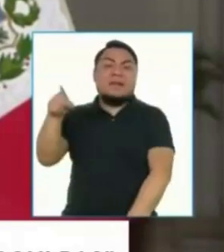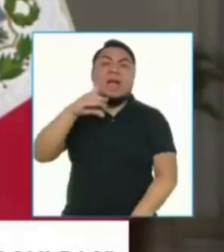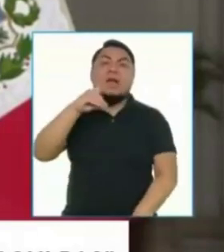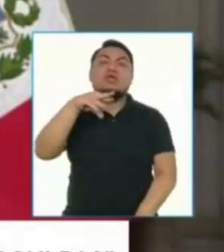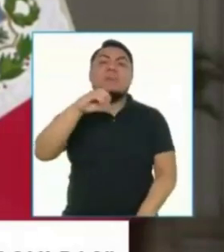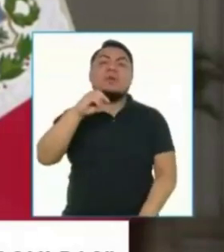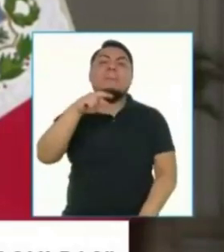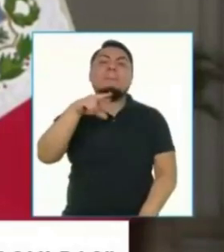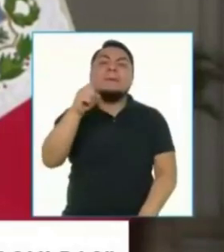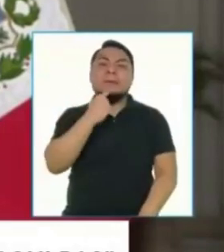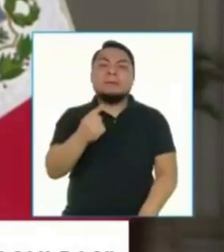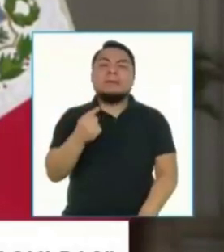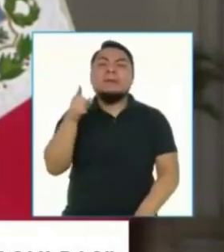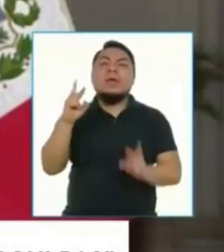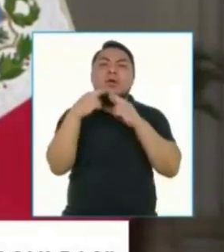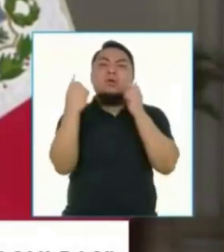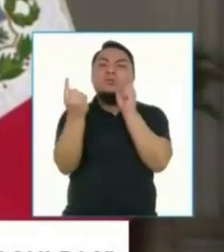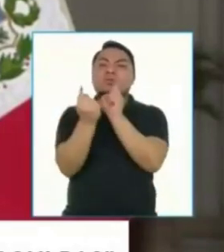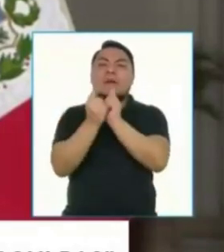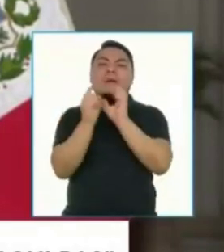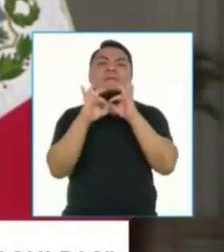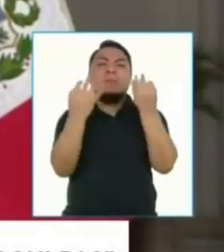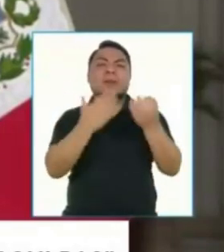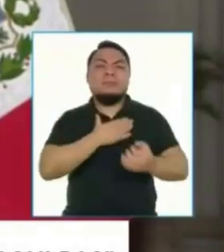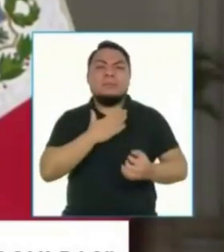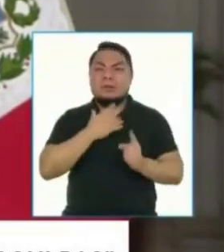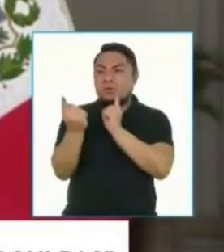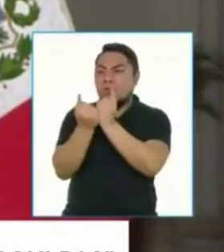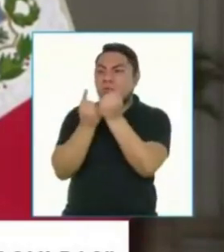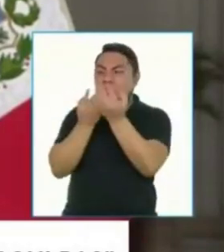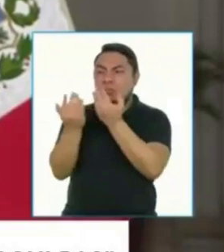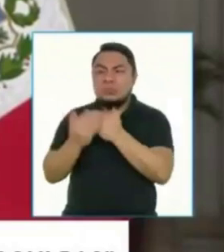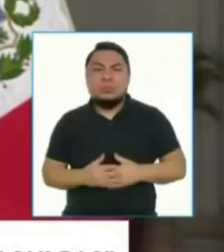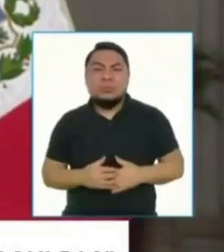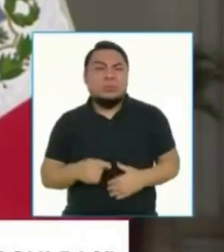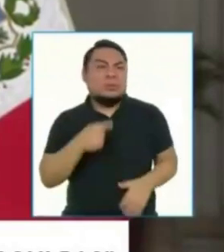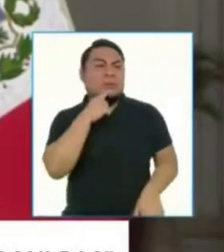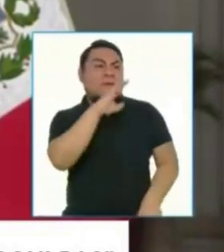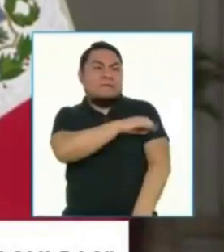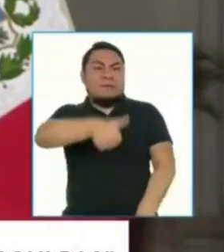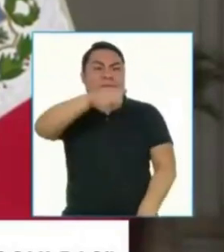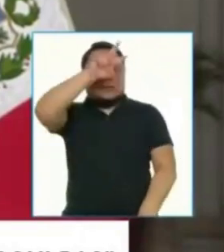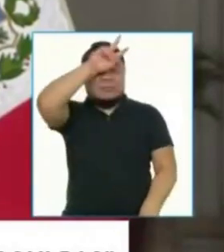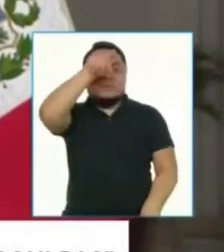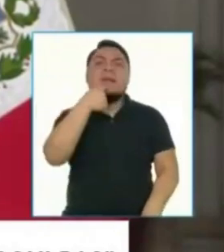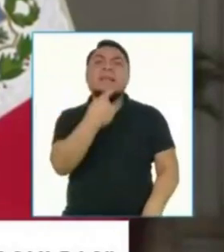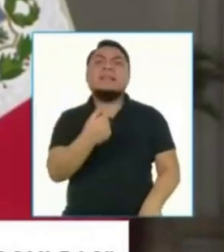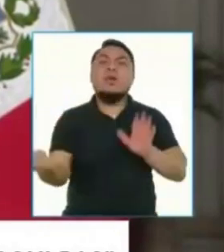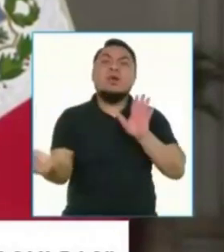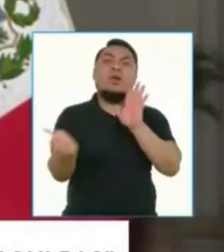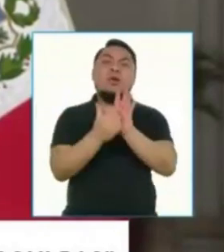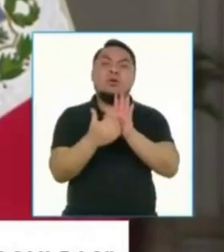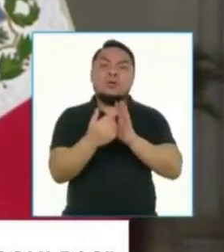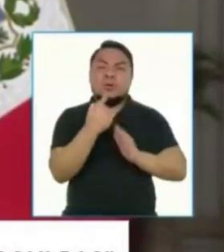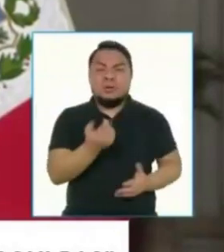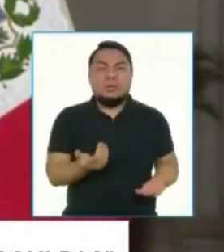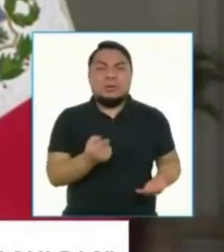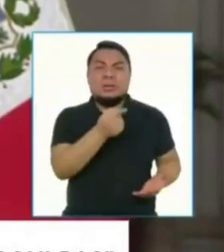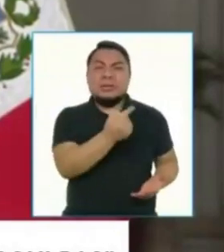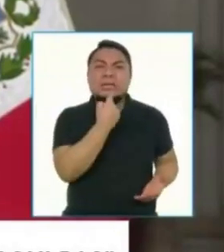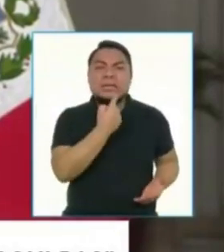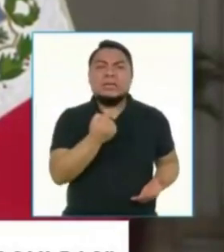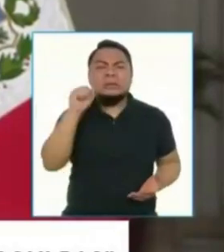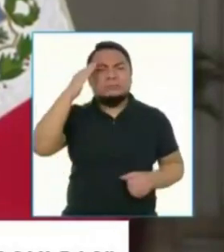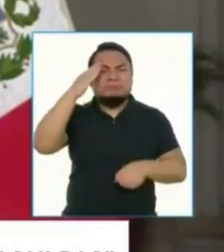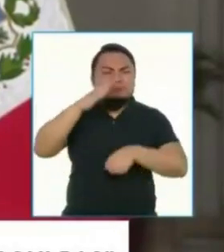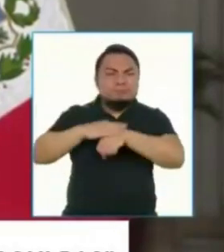deberían hacer. Estas cosas van a suceder políticamente en el gobierno, a la par que seguimos combatiendo contra el coronavirus. Va a haber